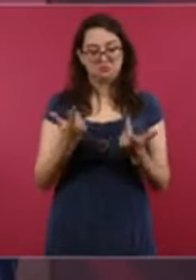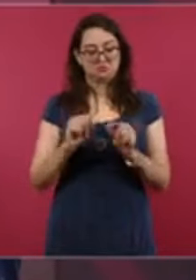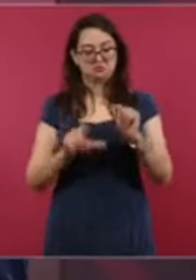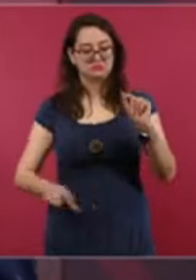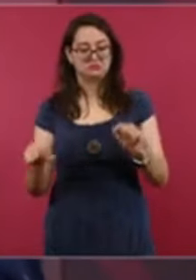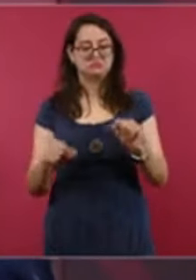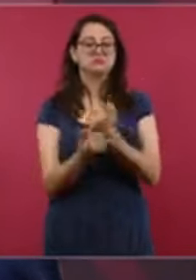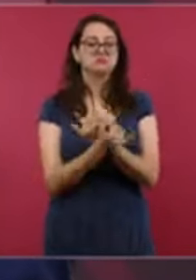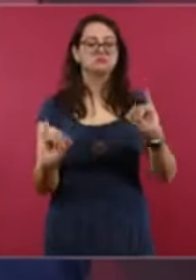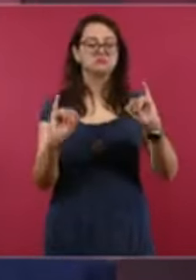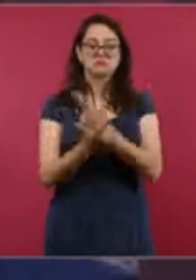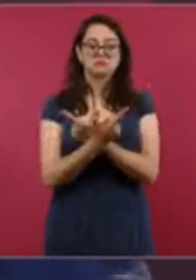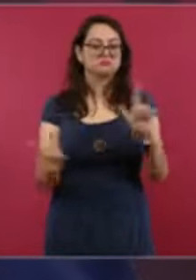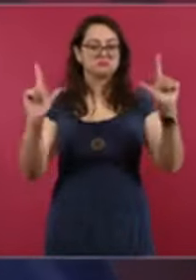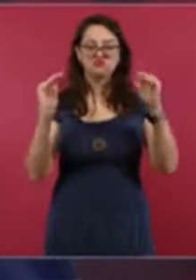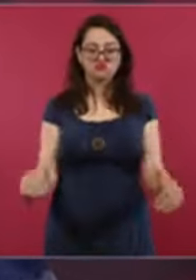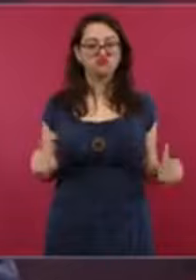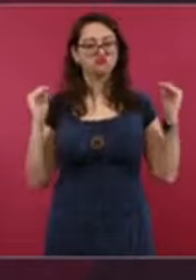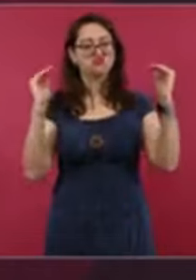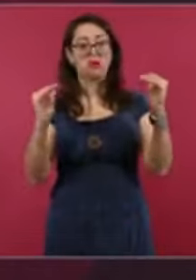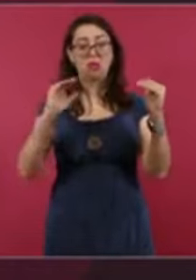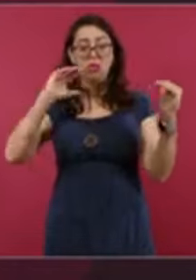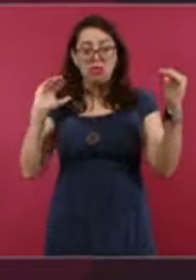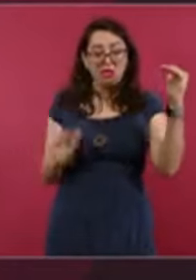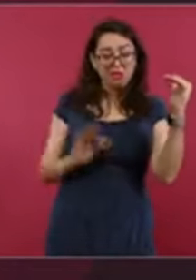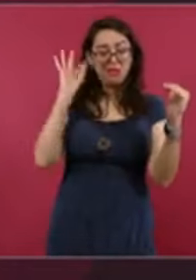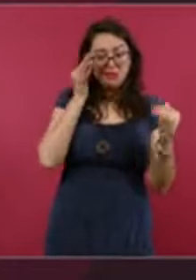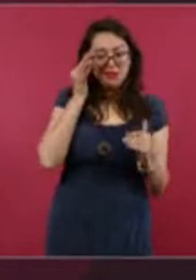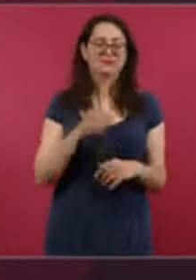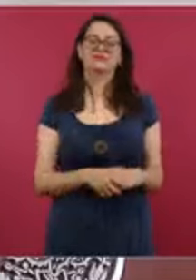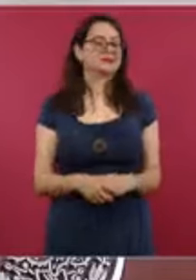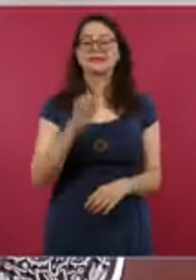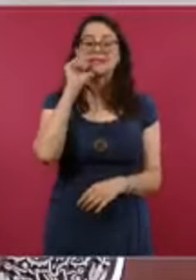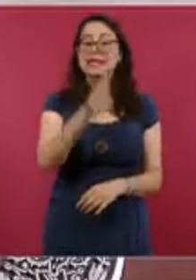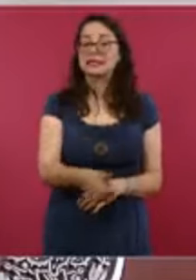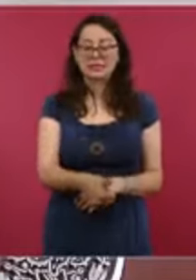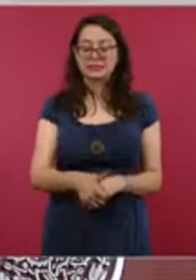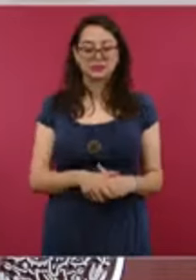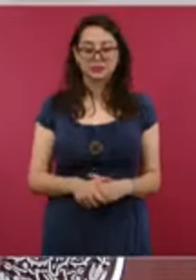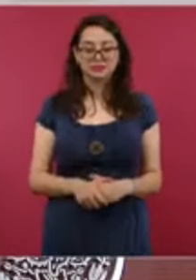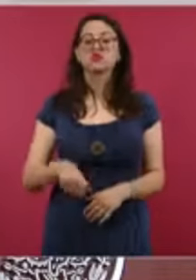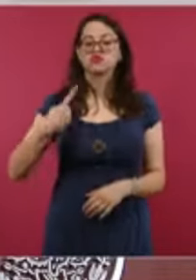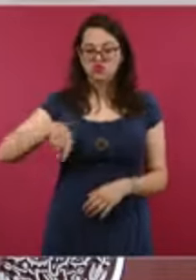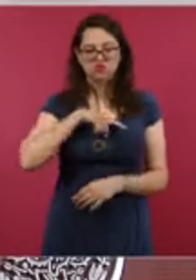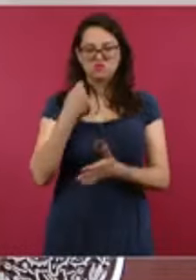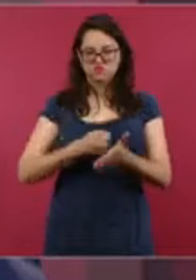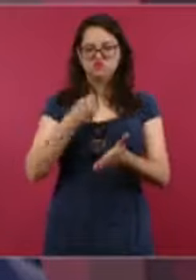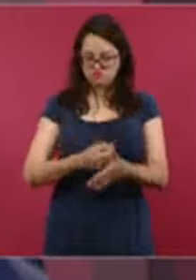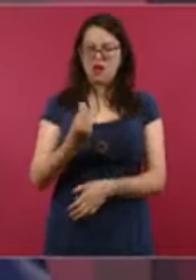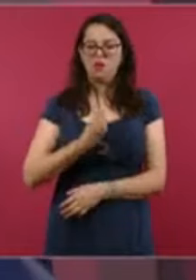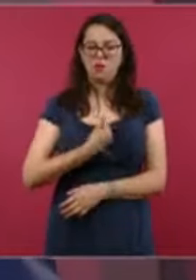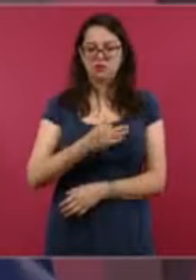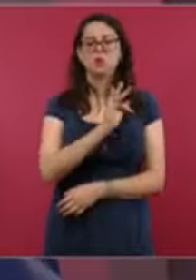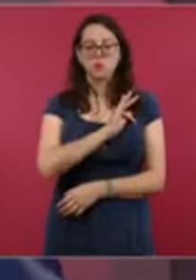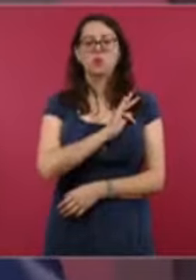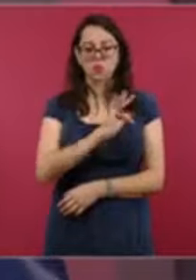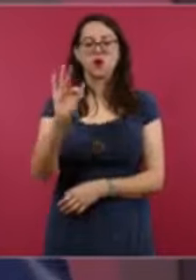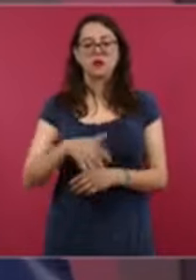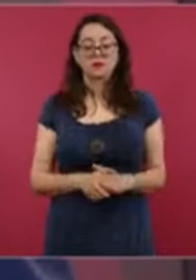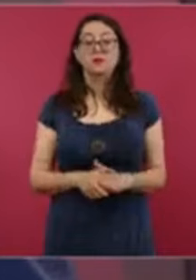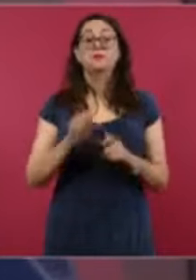soberano. No somos colonia de ningún país extranjero. Y vamos a seguir resistiendo. Y esto también lo